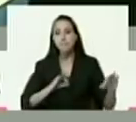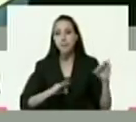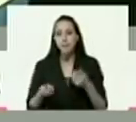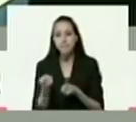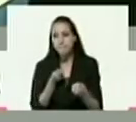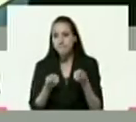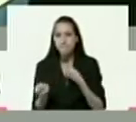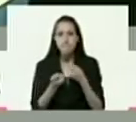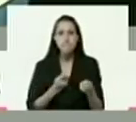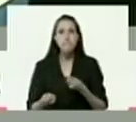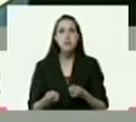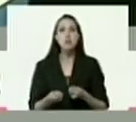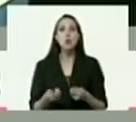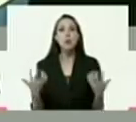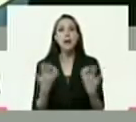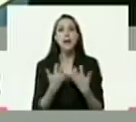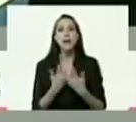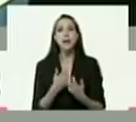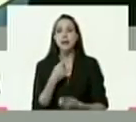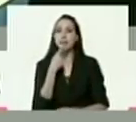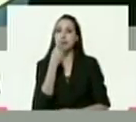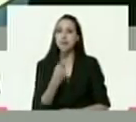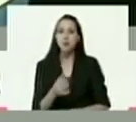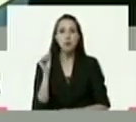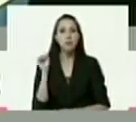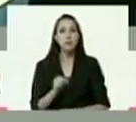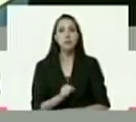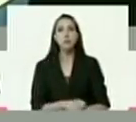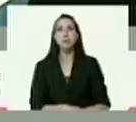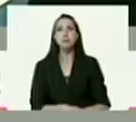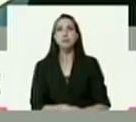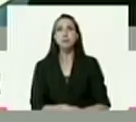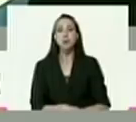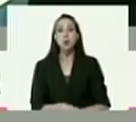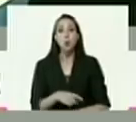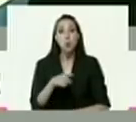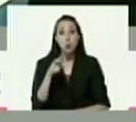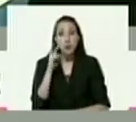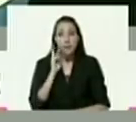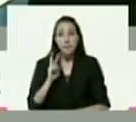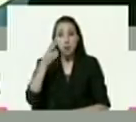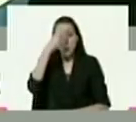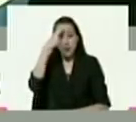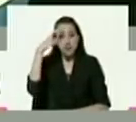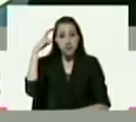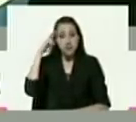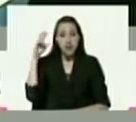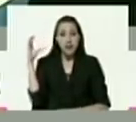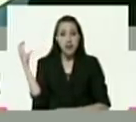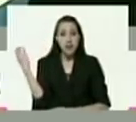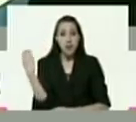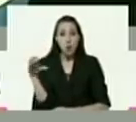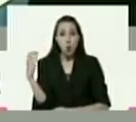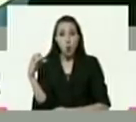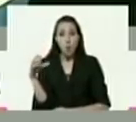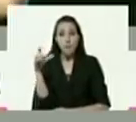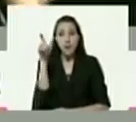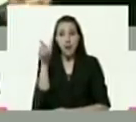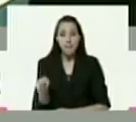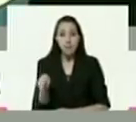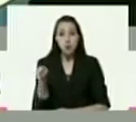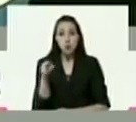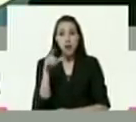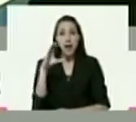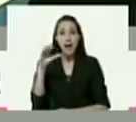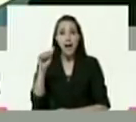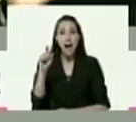positivos. Hay que decirlo así. No sé si ustedes vieron al señor canciller de Colombia, Carlos Holmes Trujillo, que fue a la